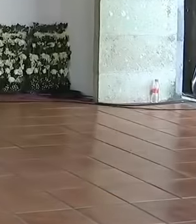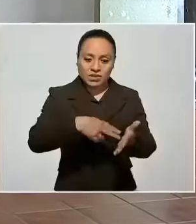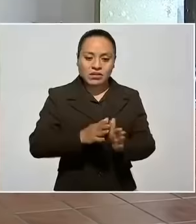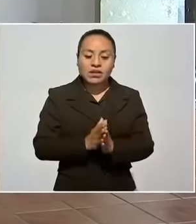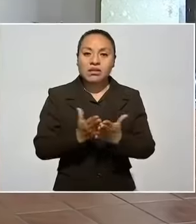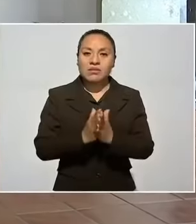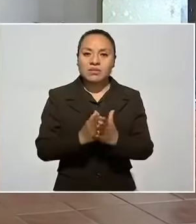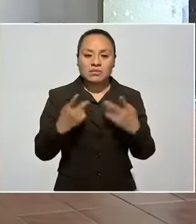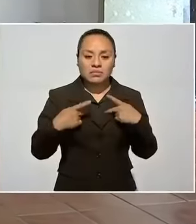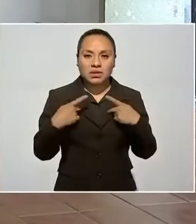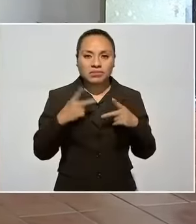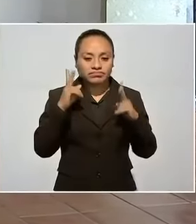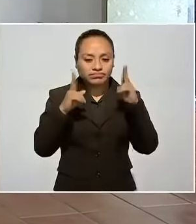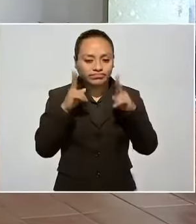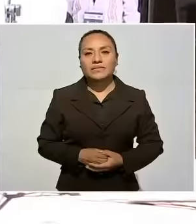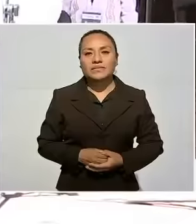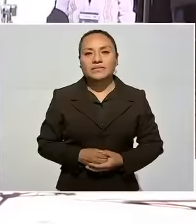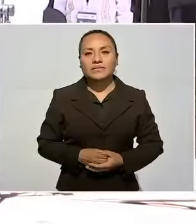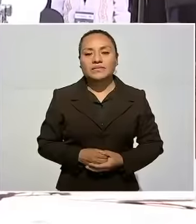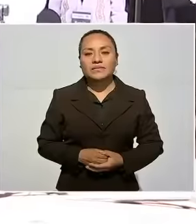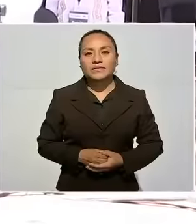libro de Visitantes Distinguidos.